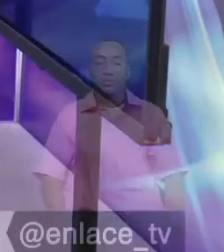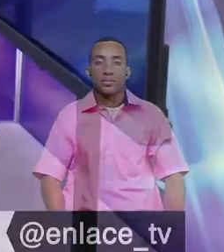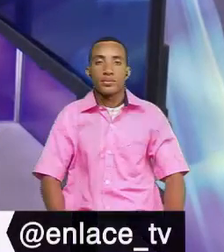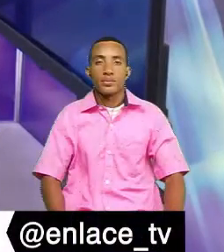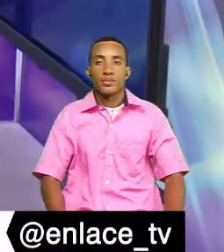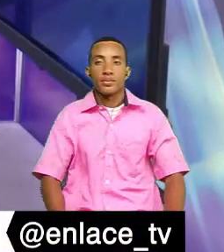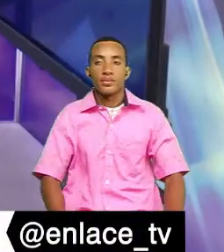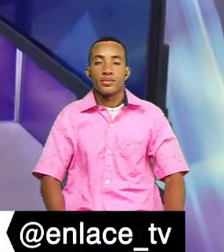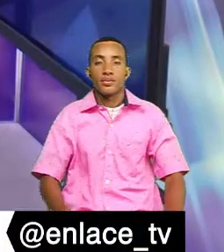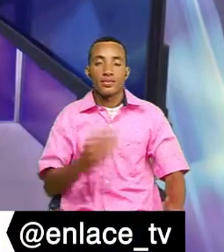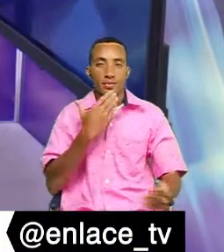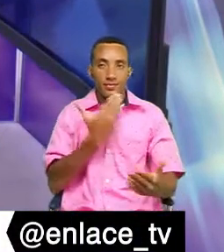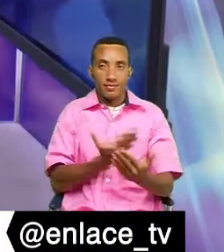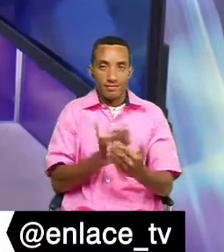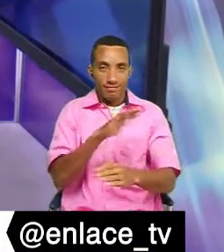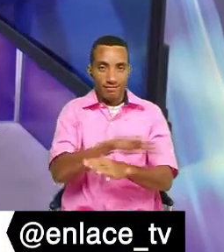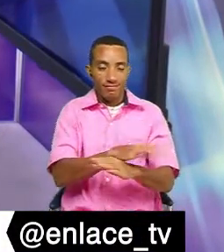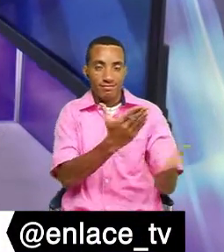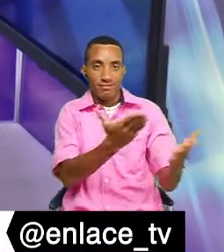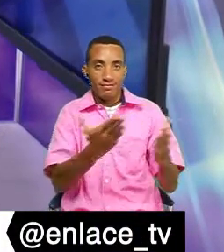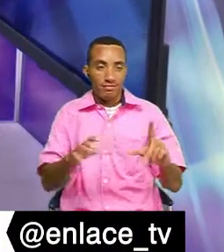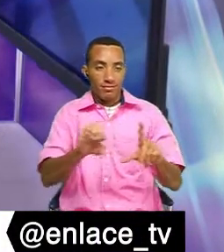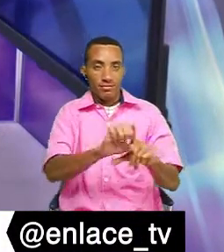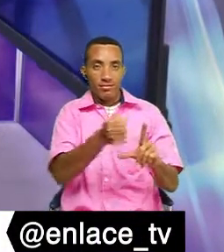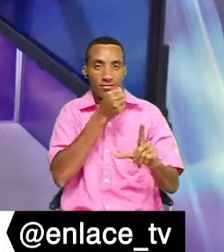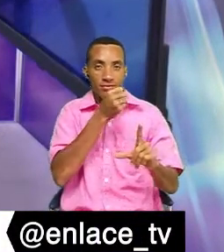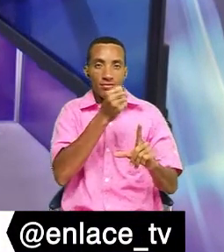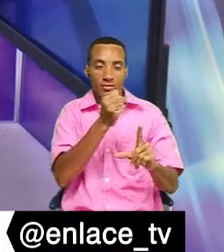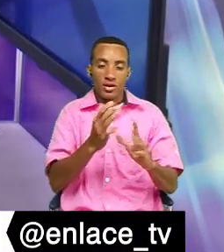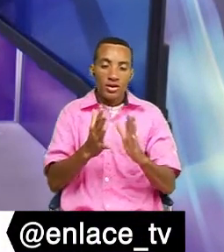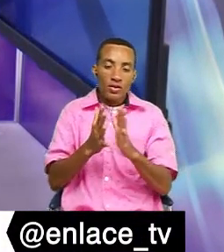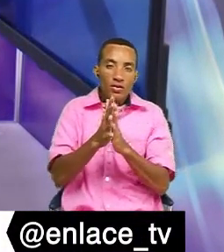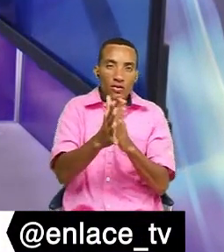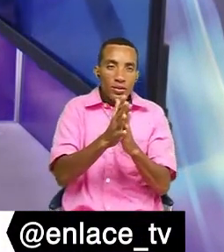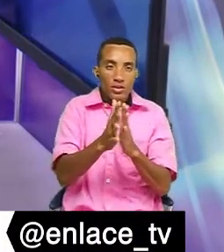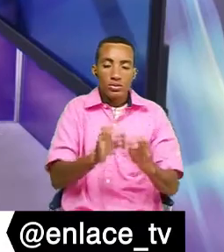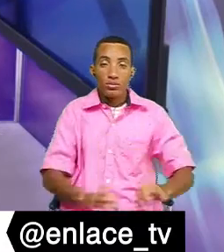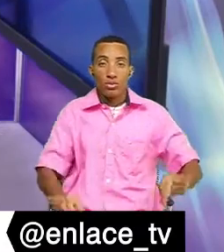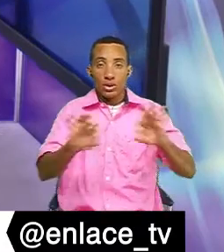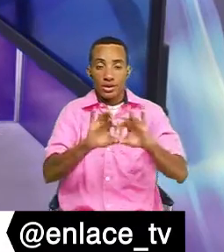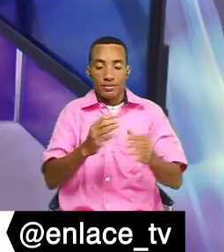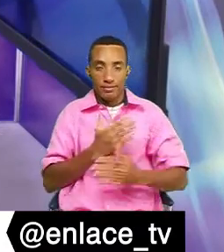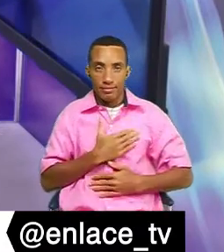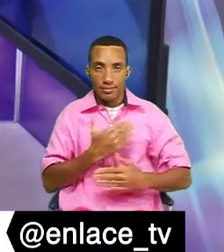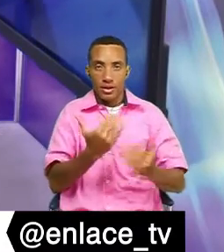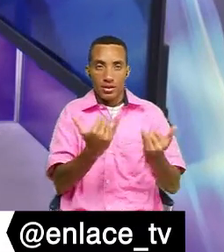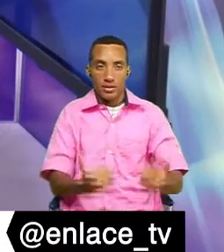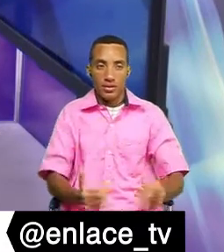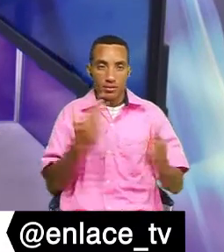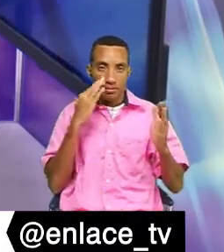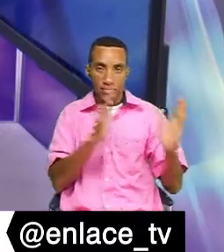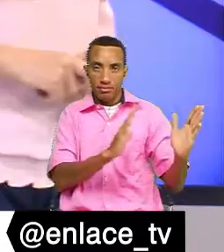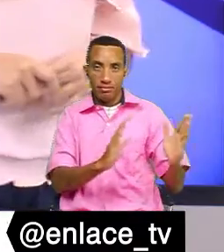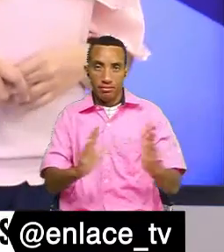Muy buenas tardes, bienvenidos a Enlace Noticias. Los saludamos con la información más importante de nuestra ciudad y región. A continuación, nuestros